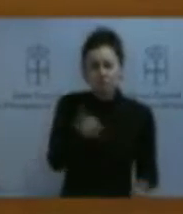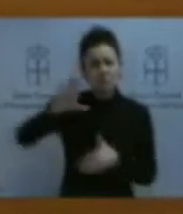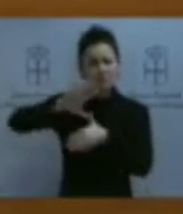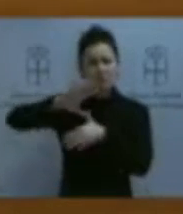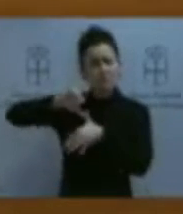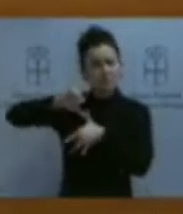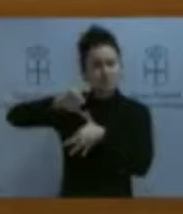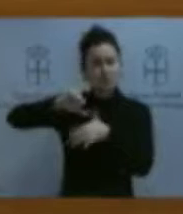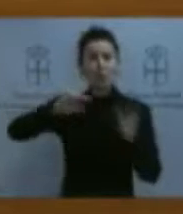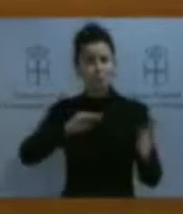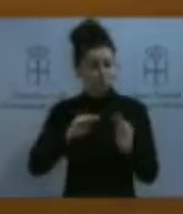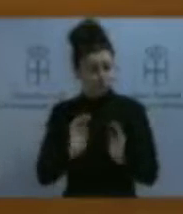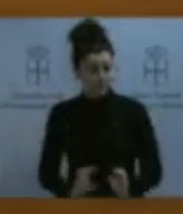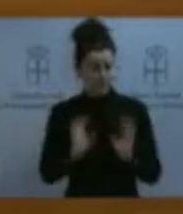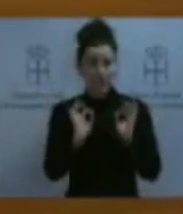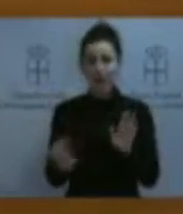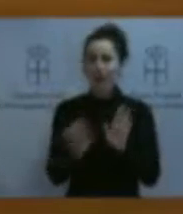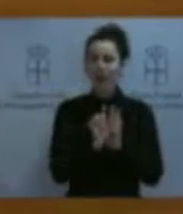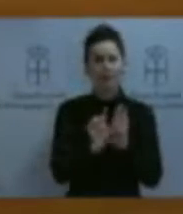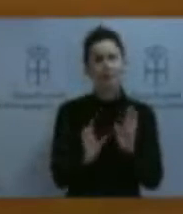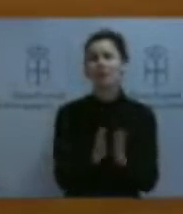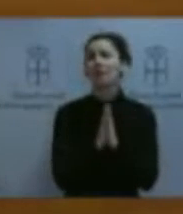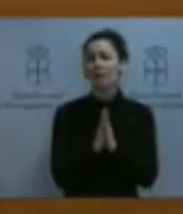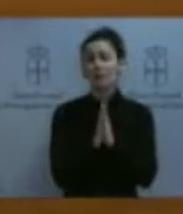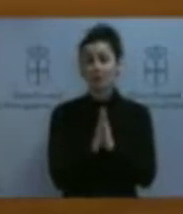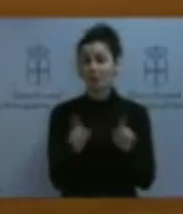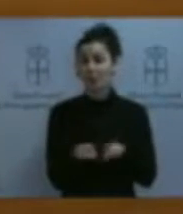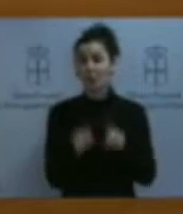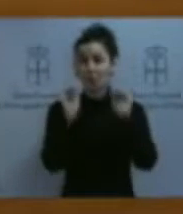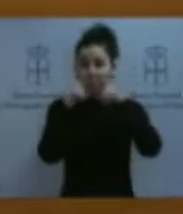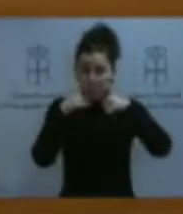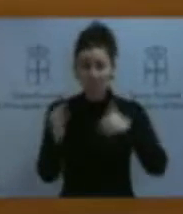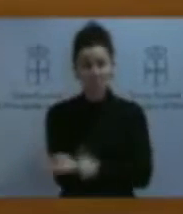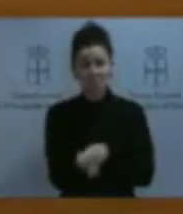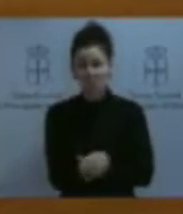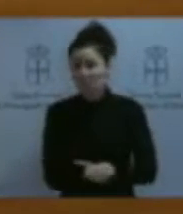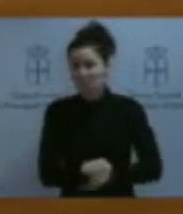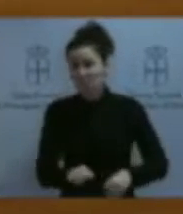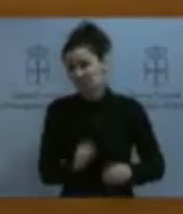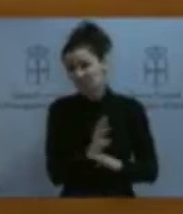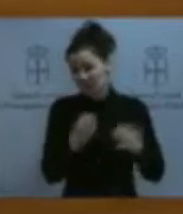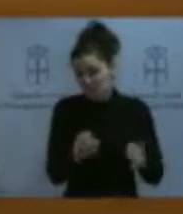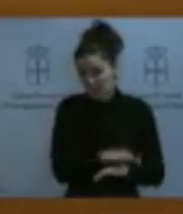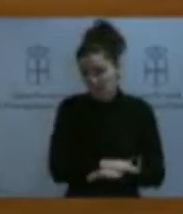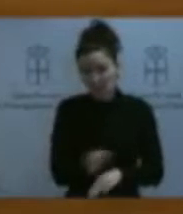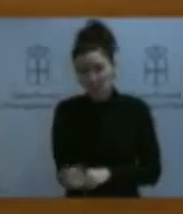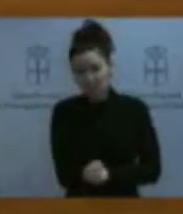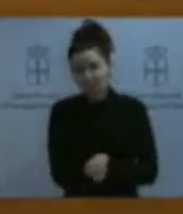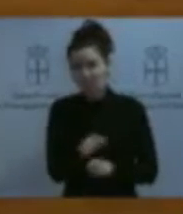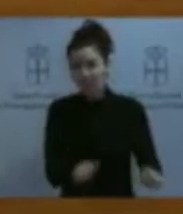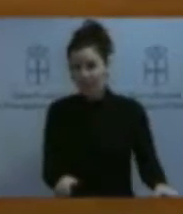y que se habían encontrado oídos sordos del Parlamento y del Gobierno, con lo cual eso es positivo. Bienvenidos sean los avances en ese sentido